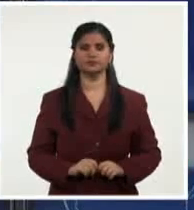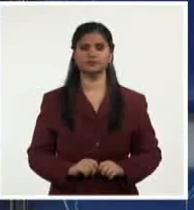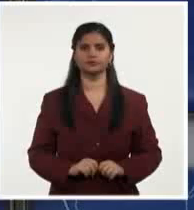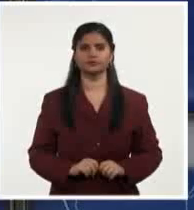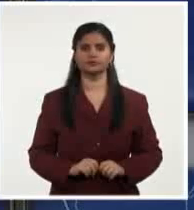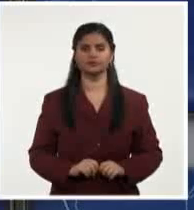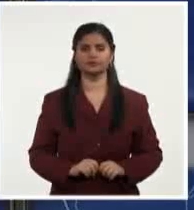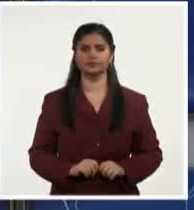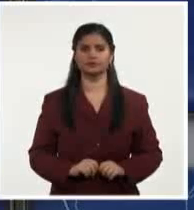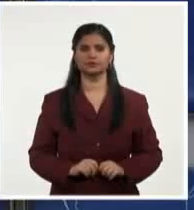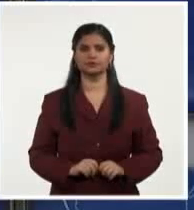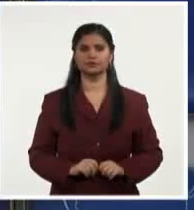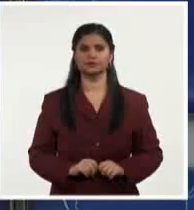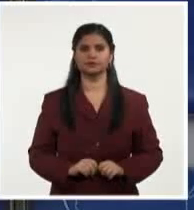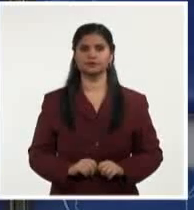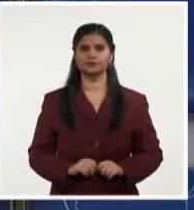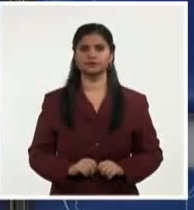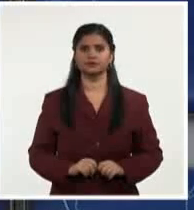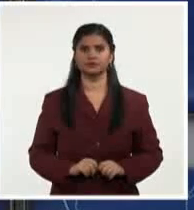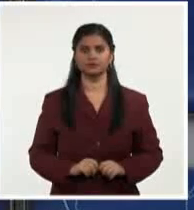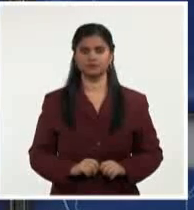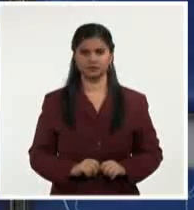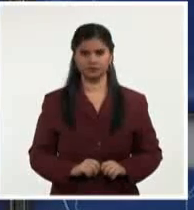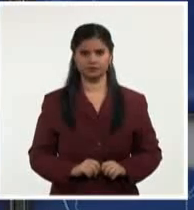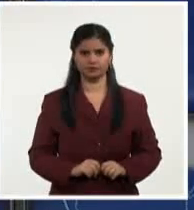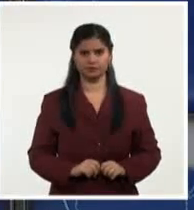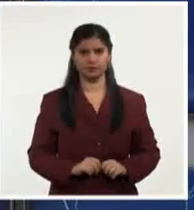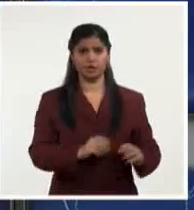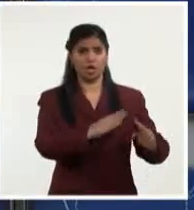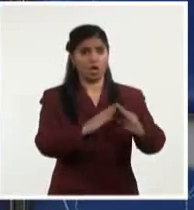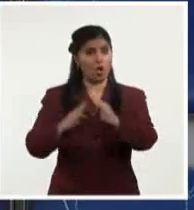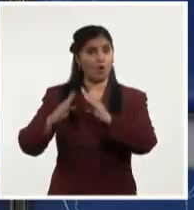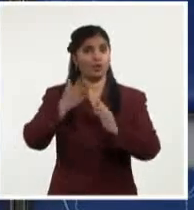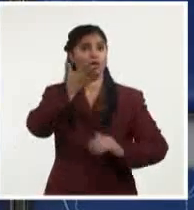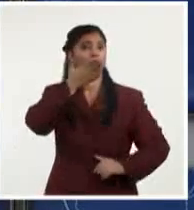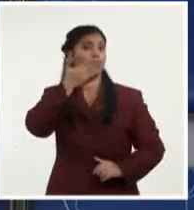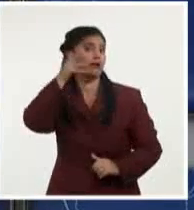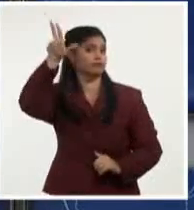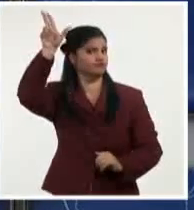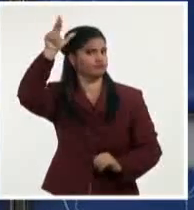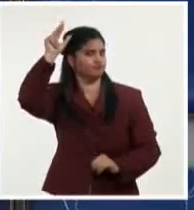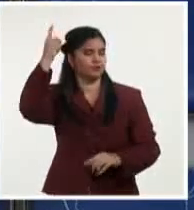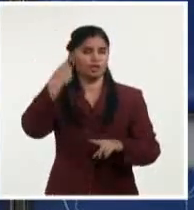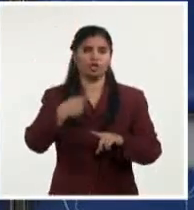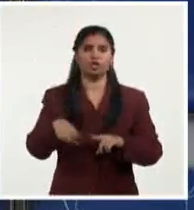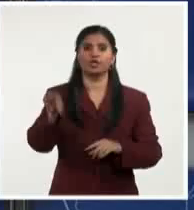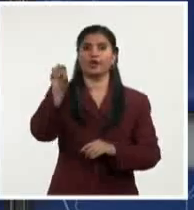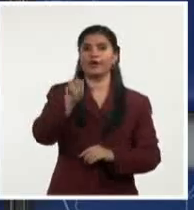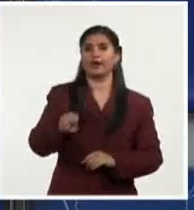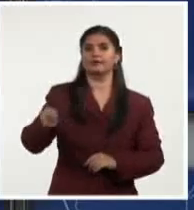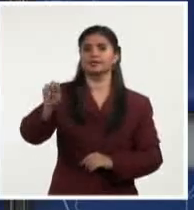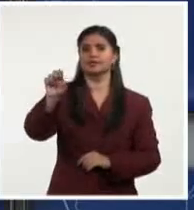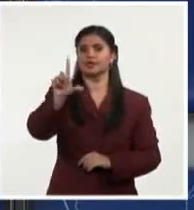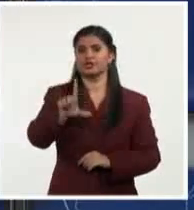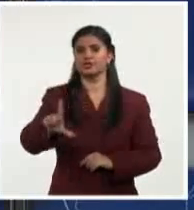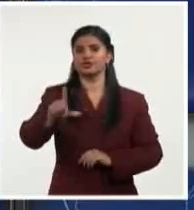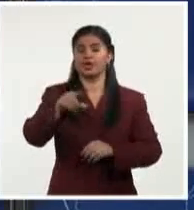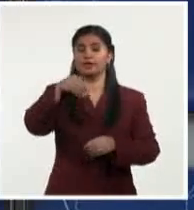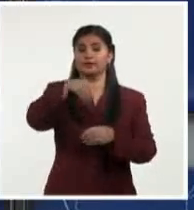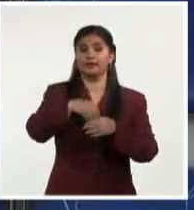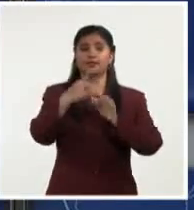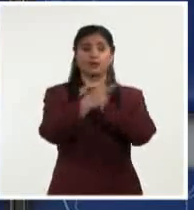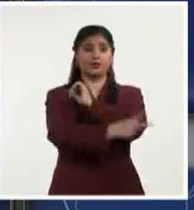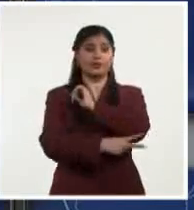Miles de integrantes de las comunidades aymaras y quechuas, así como de organizaciones sociales y sindicales de Perú, se dirigen